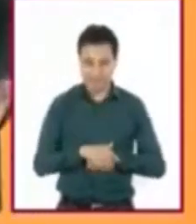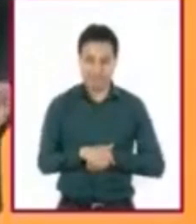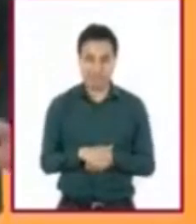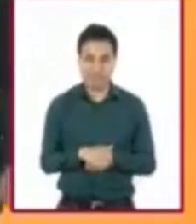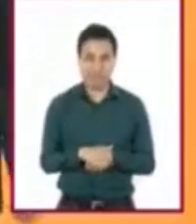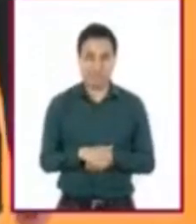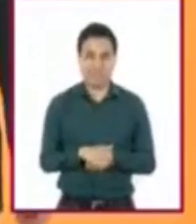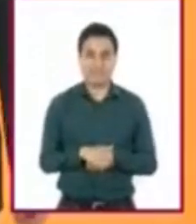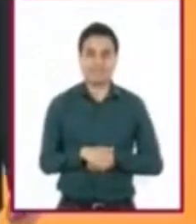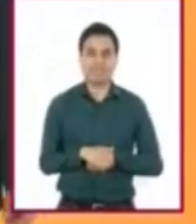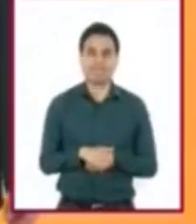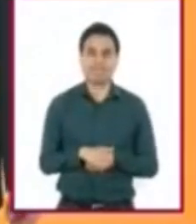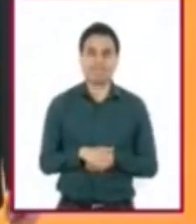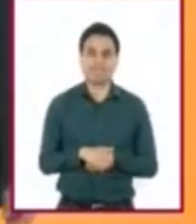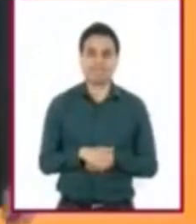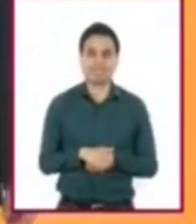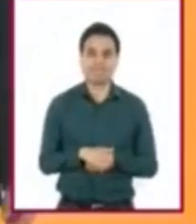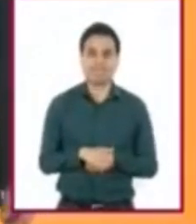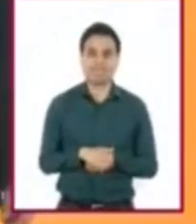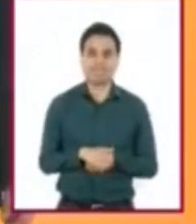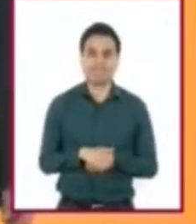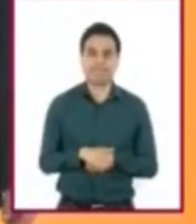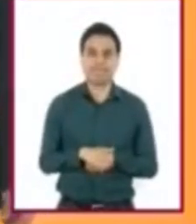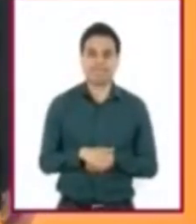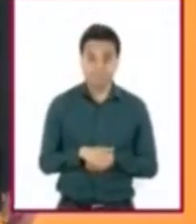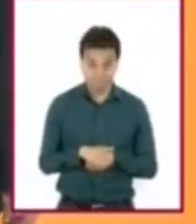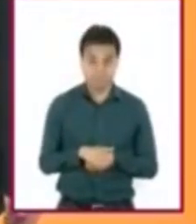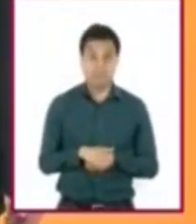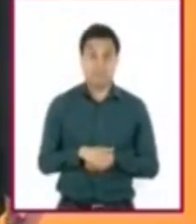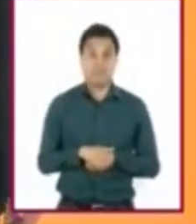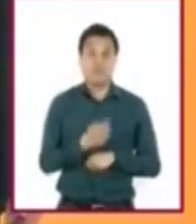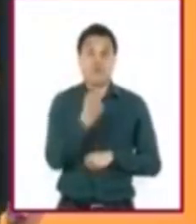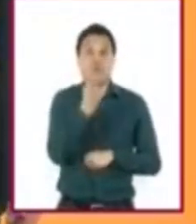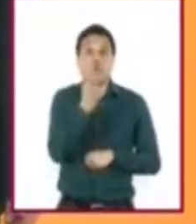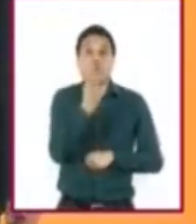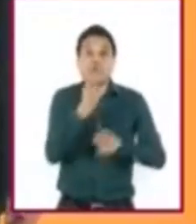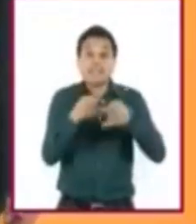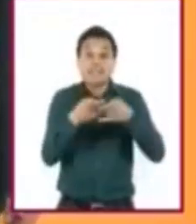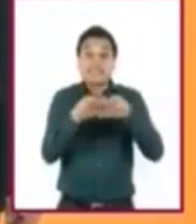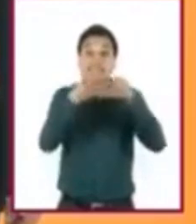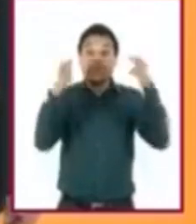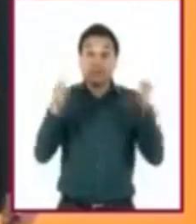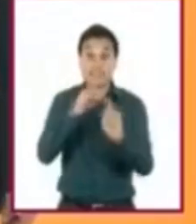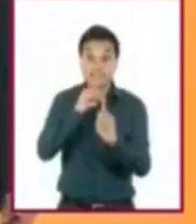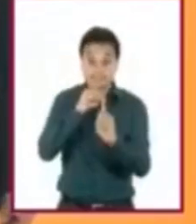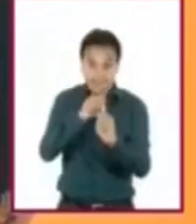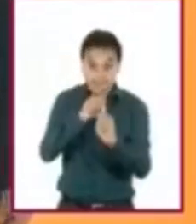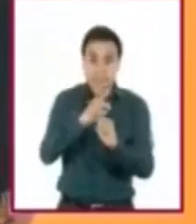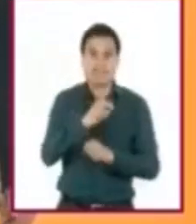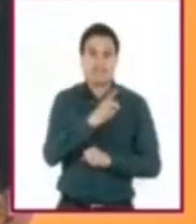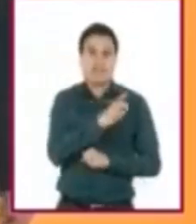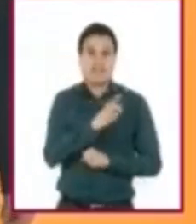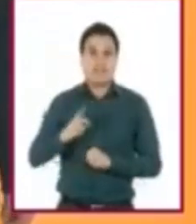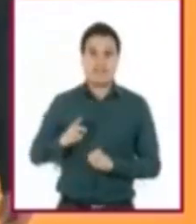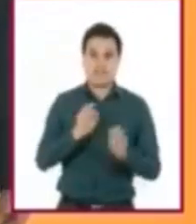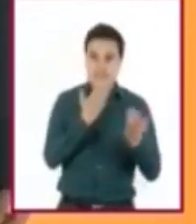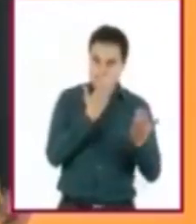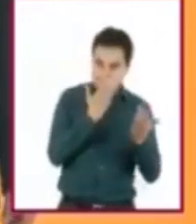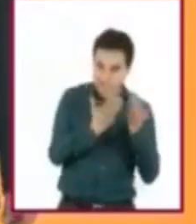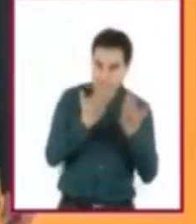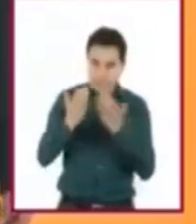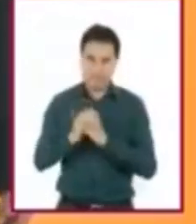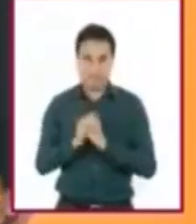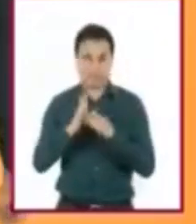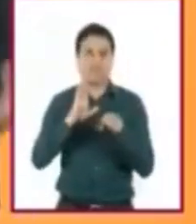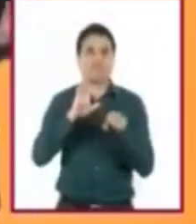¿Por qué es necesario contrastar y conocer las versiones de los hechos históricos? Posiblemente se han encontrado situaciones en